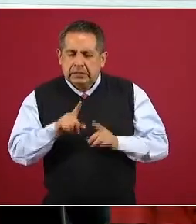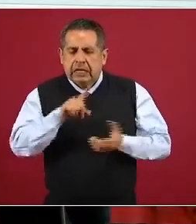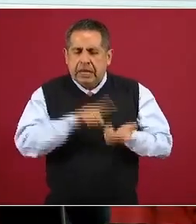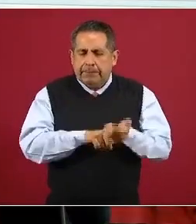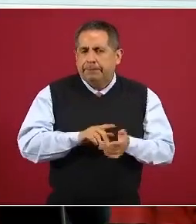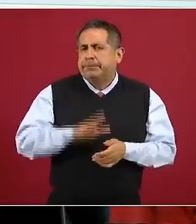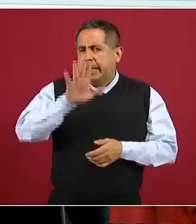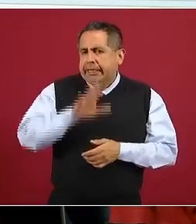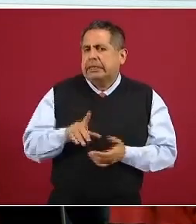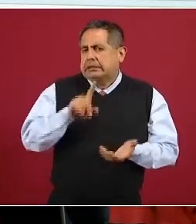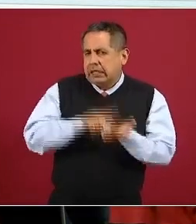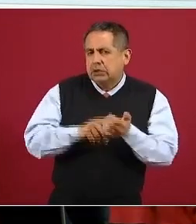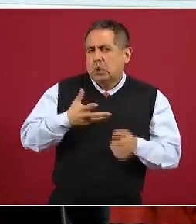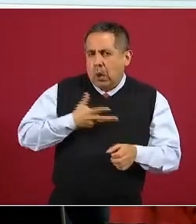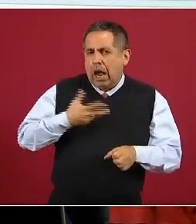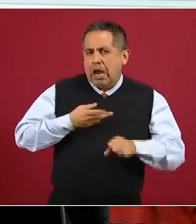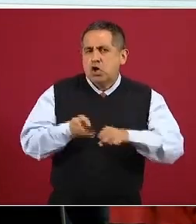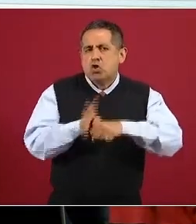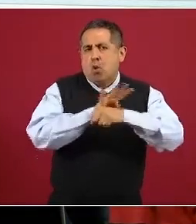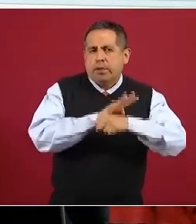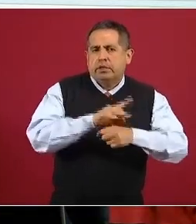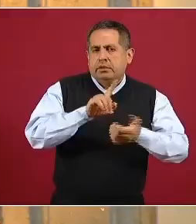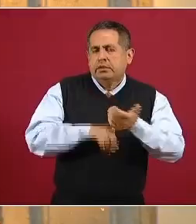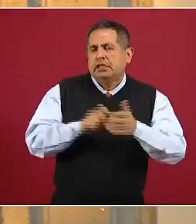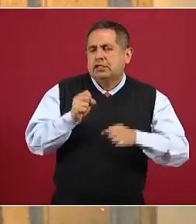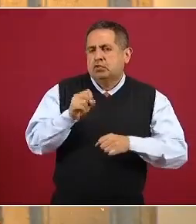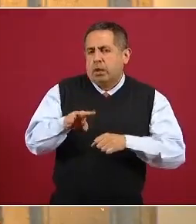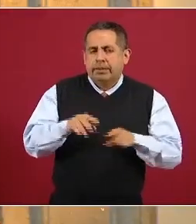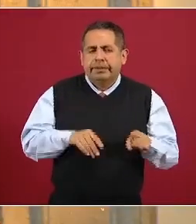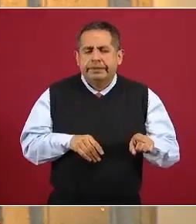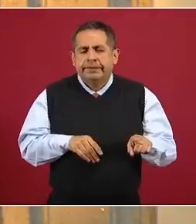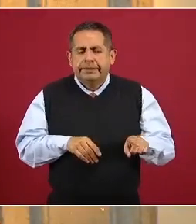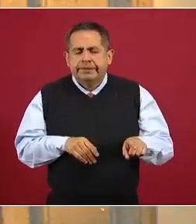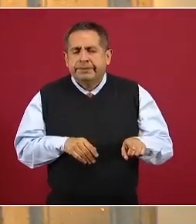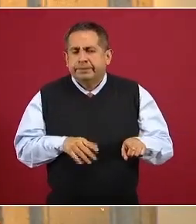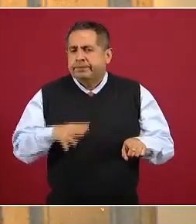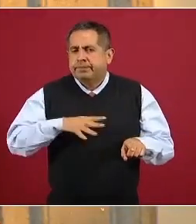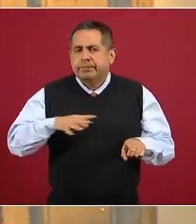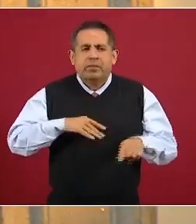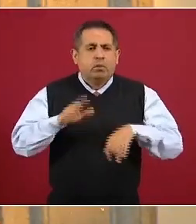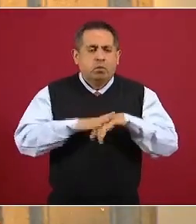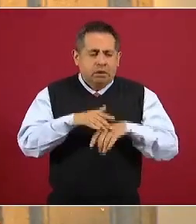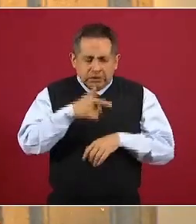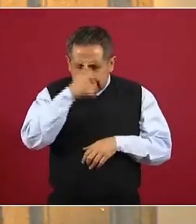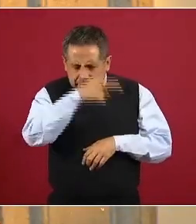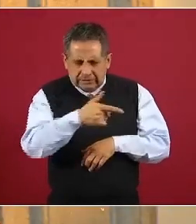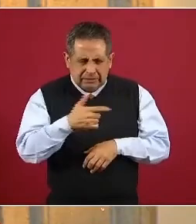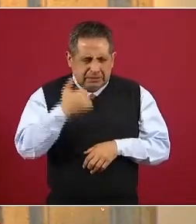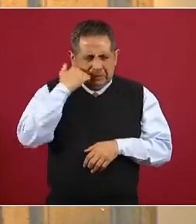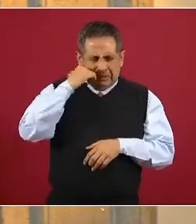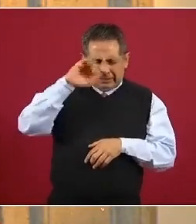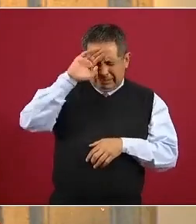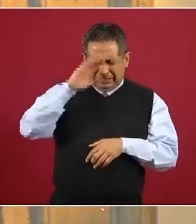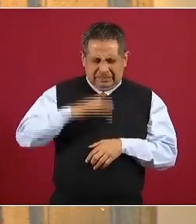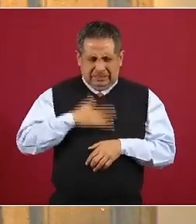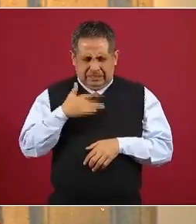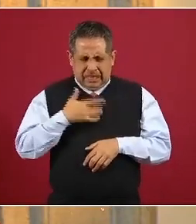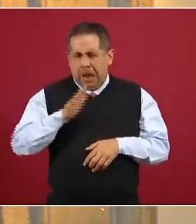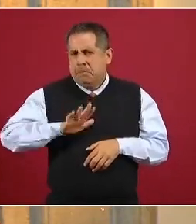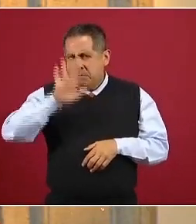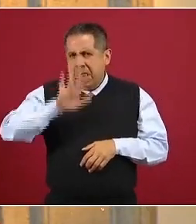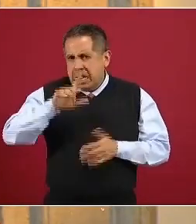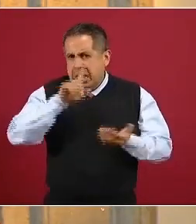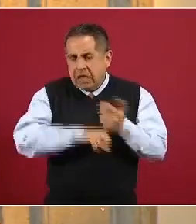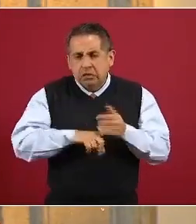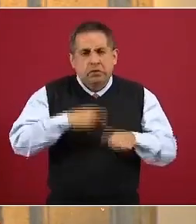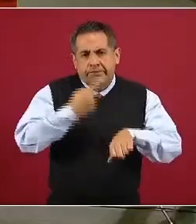casos sospechosos de COVID-19. Esto es porque presentaron los signos y los síntomas característicos de la enfermedad